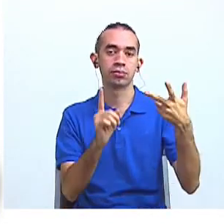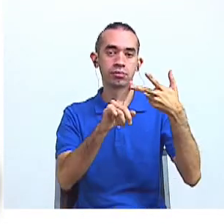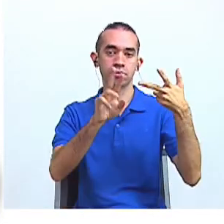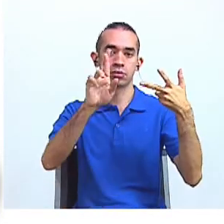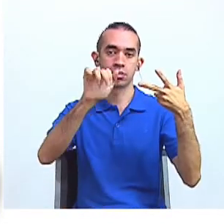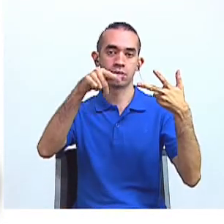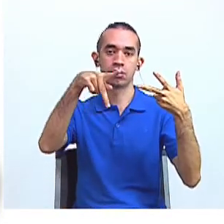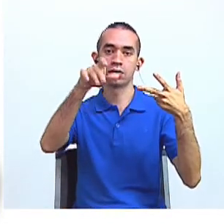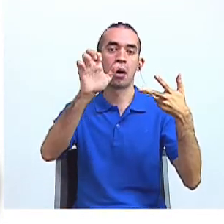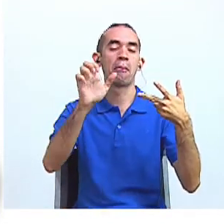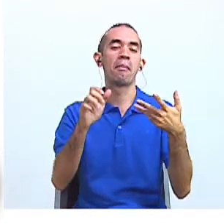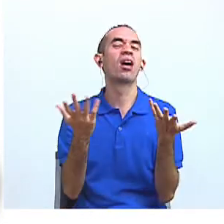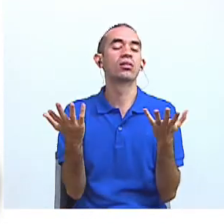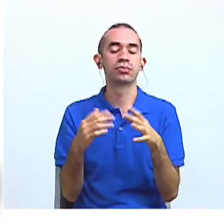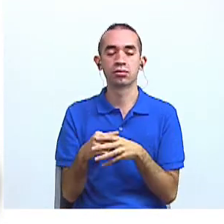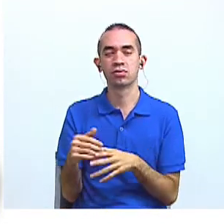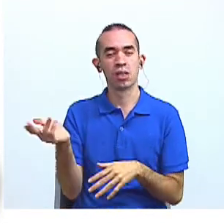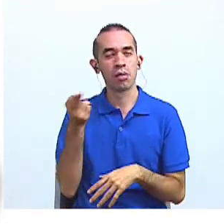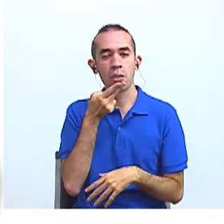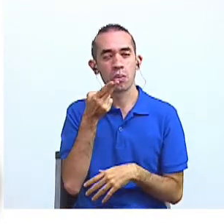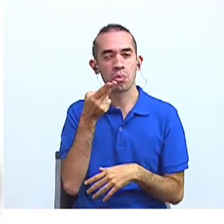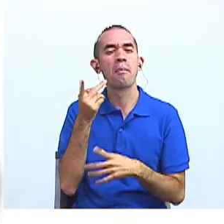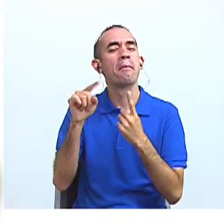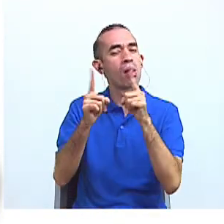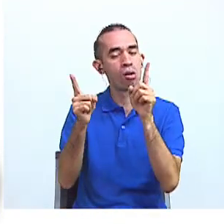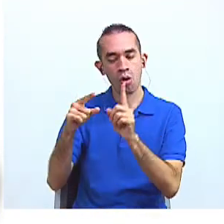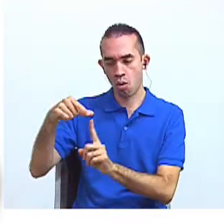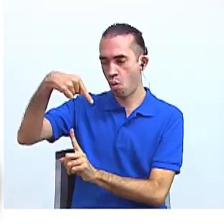El rapé, que es una bebida a base de tabaco.